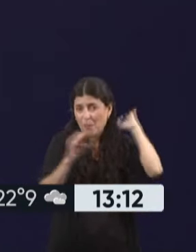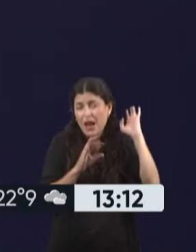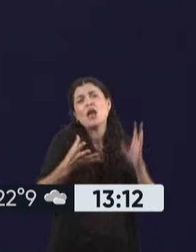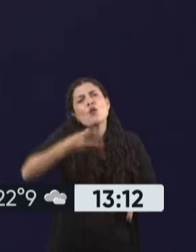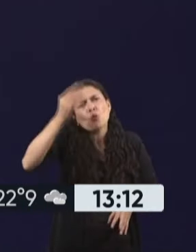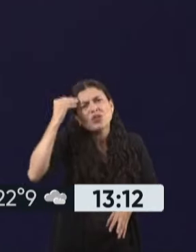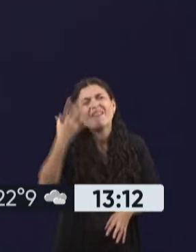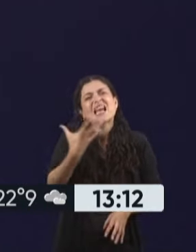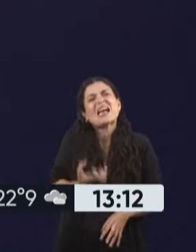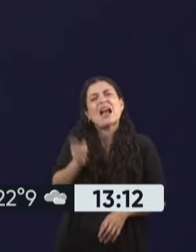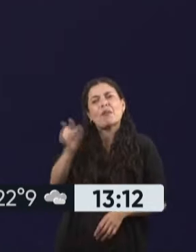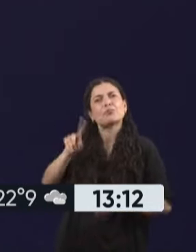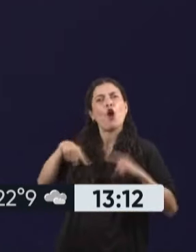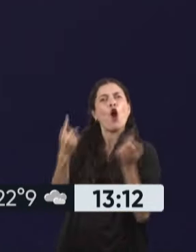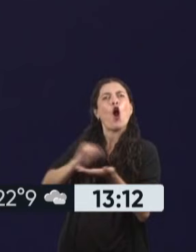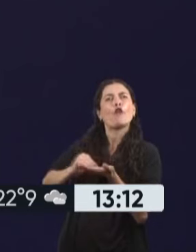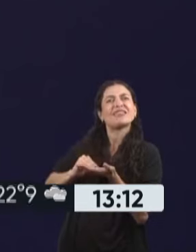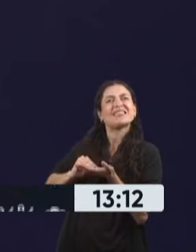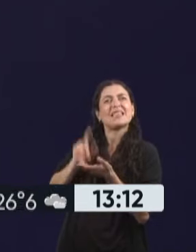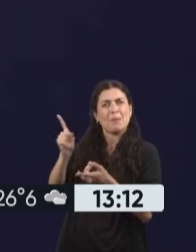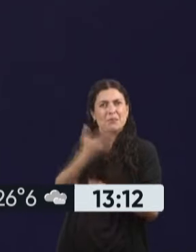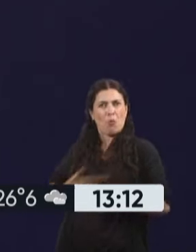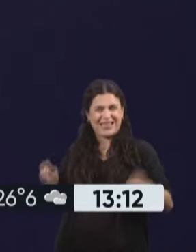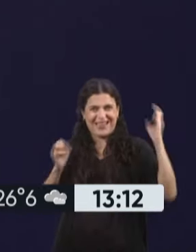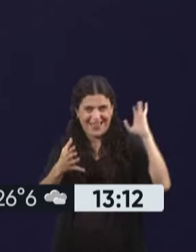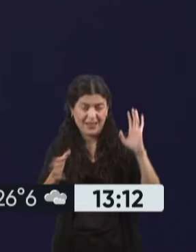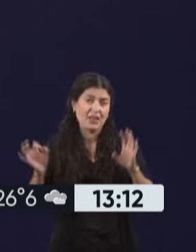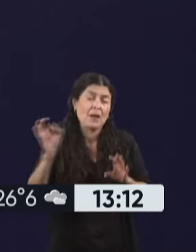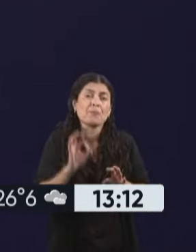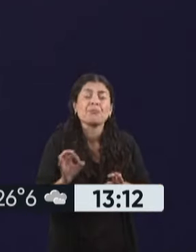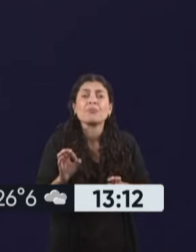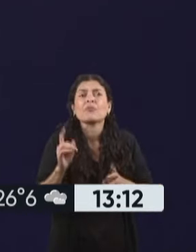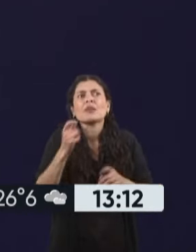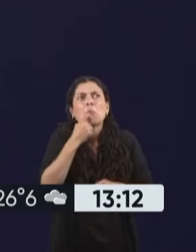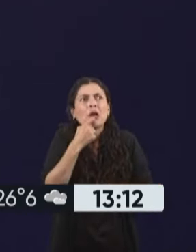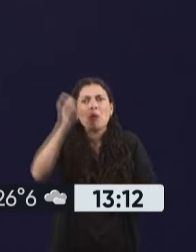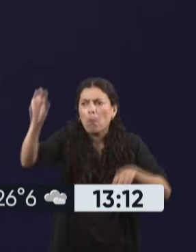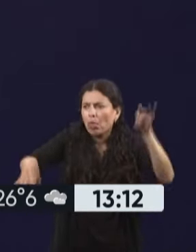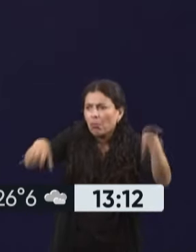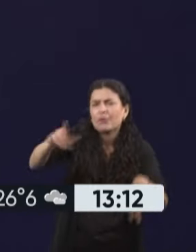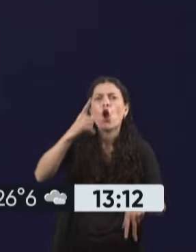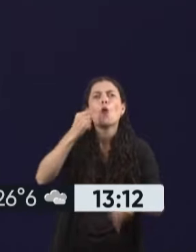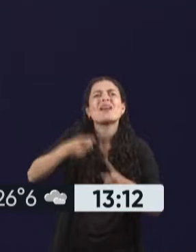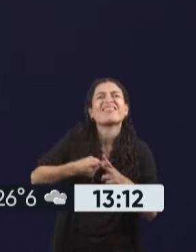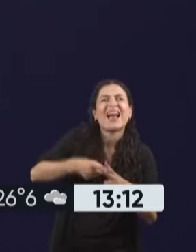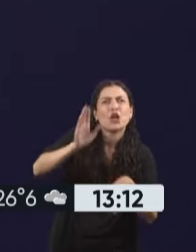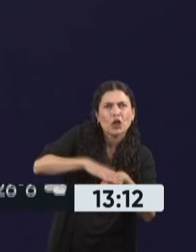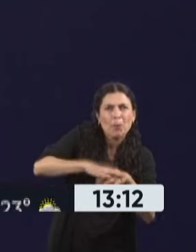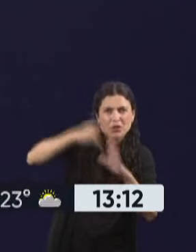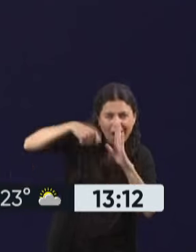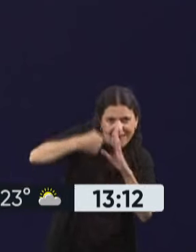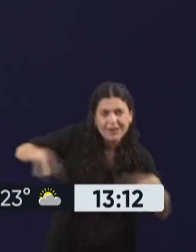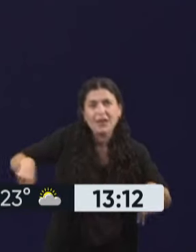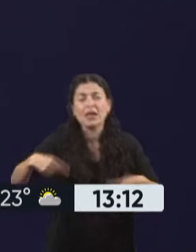despacho, no importa, en algún salón, aparte de los técnicos, en general estoy yo presente, porque los